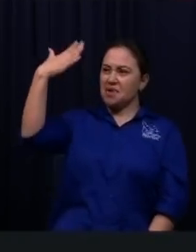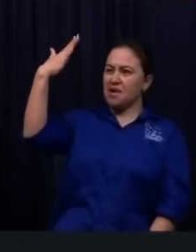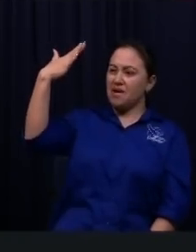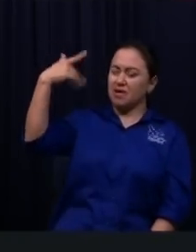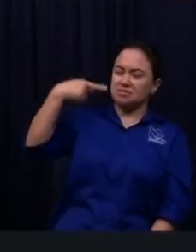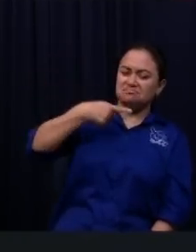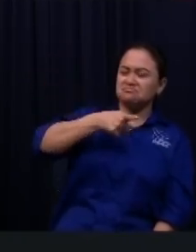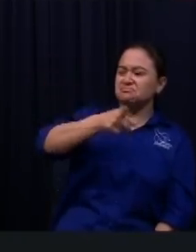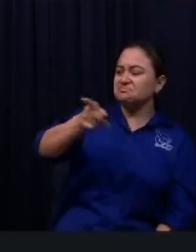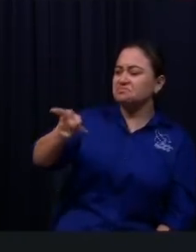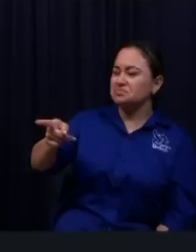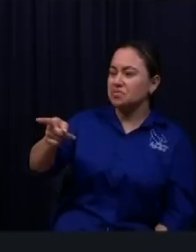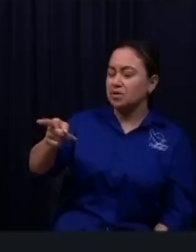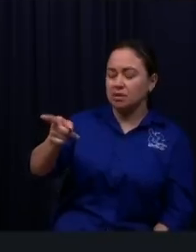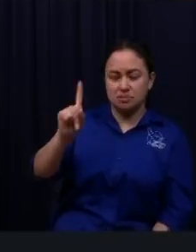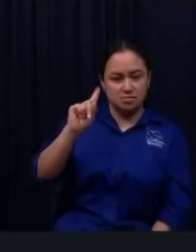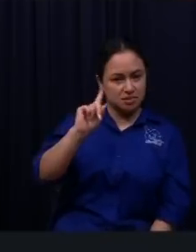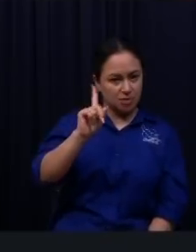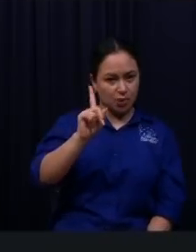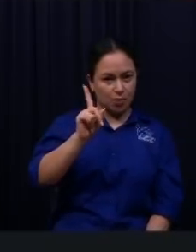sus verdades. No.